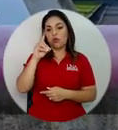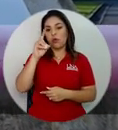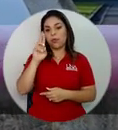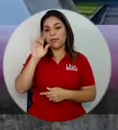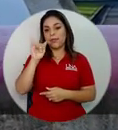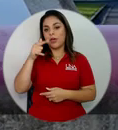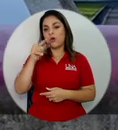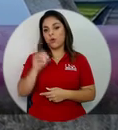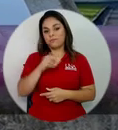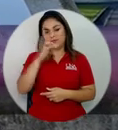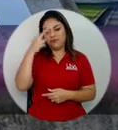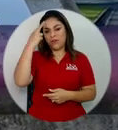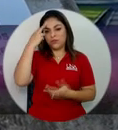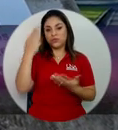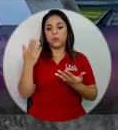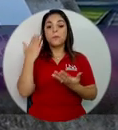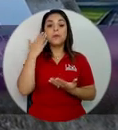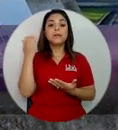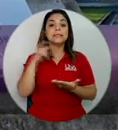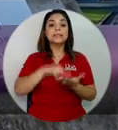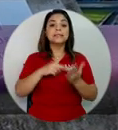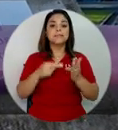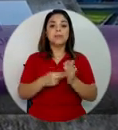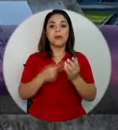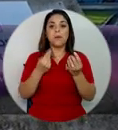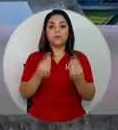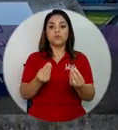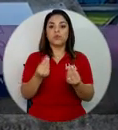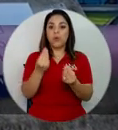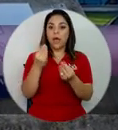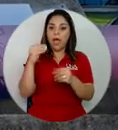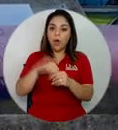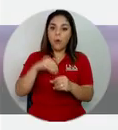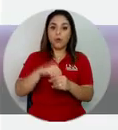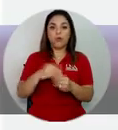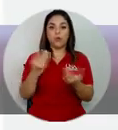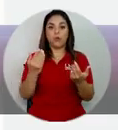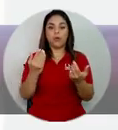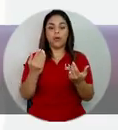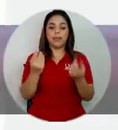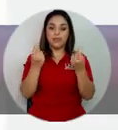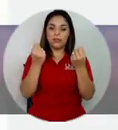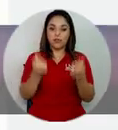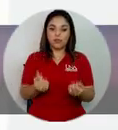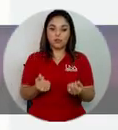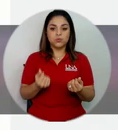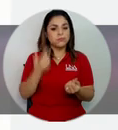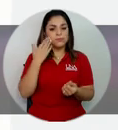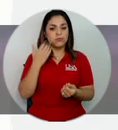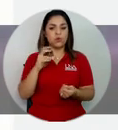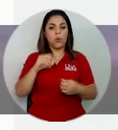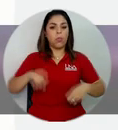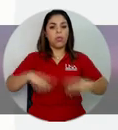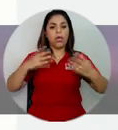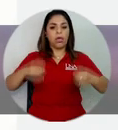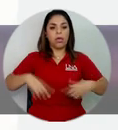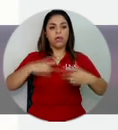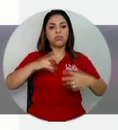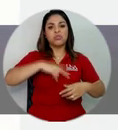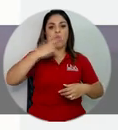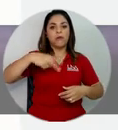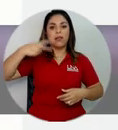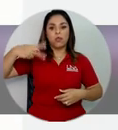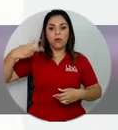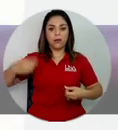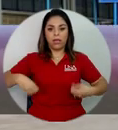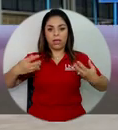Rodrigo, en el sentido de que eso significa un gran ahorro, ¿verdad? Un gran ahorro de recursos, ¿verdad? Porque no